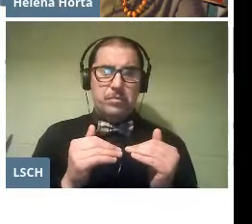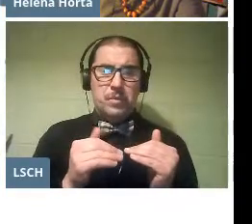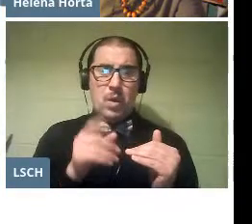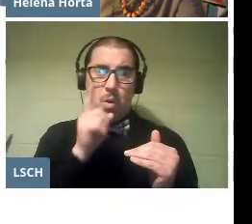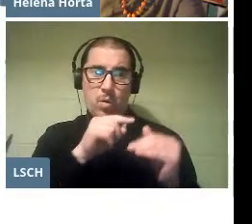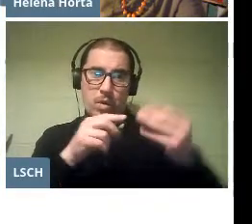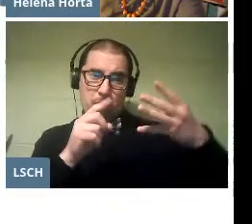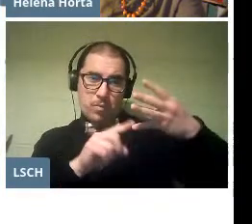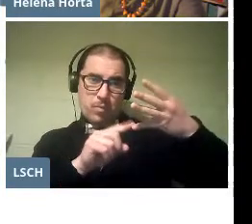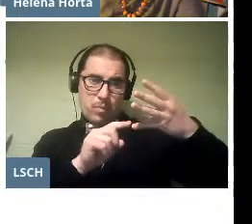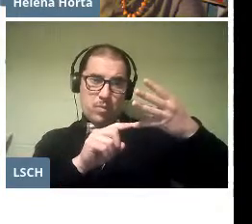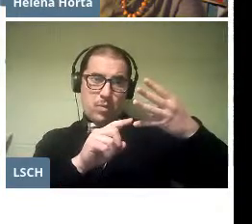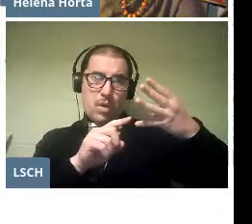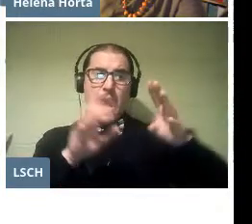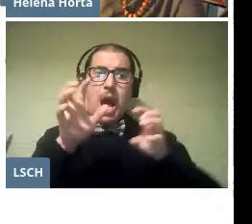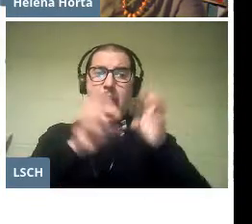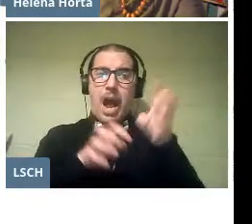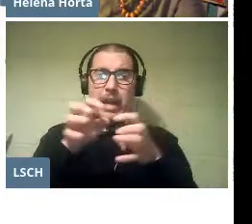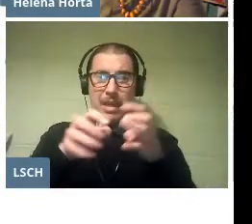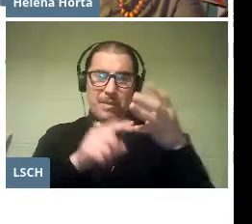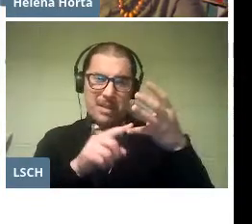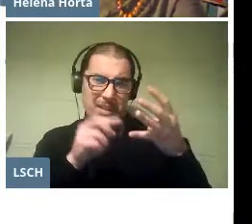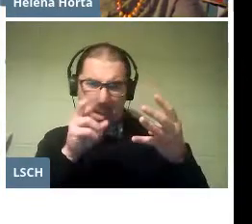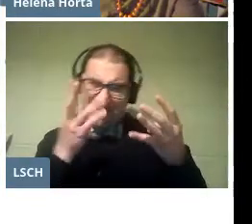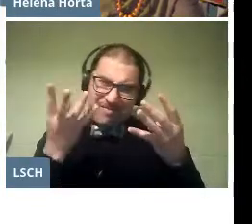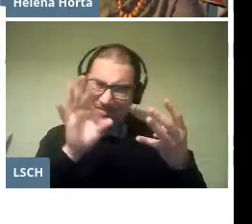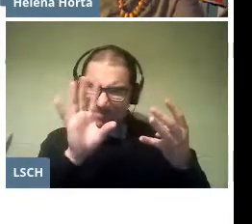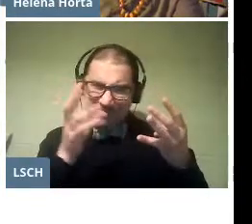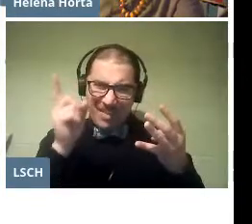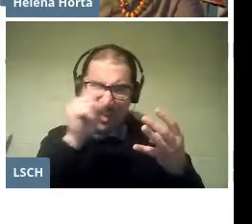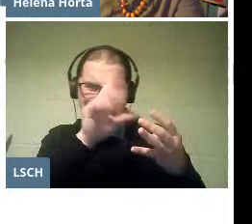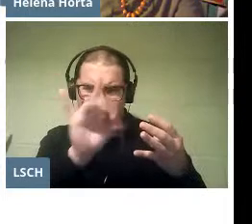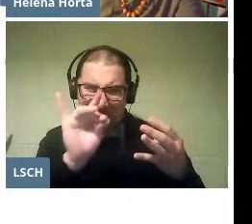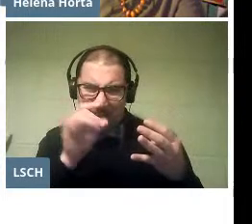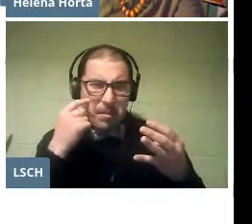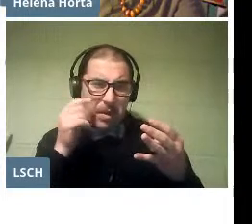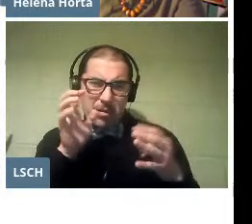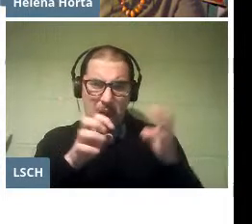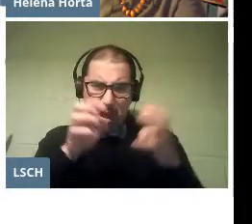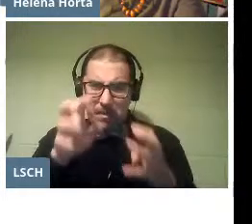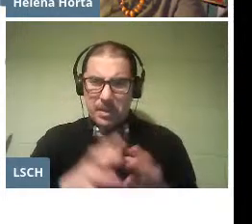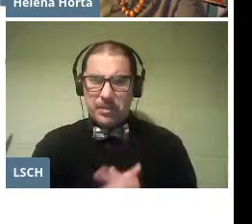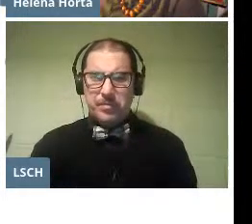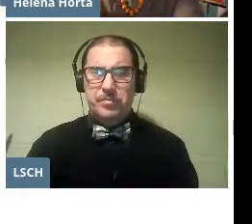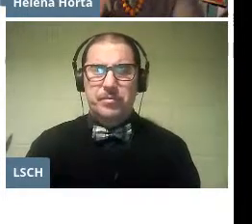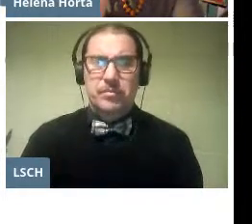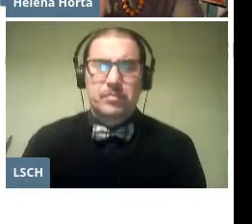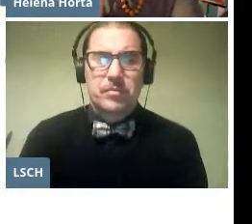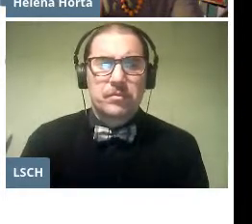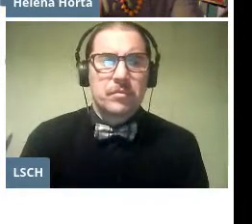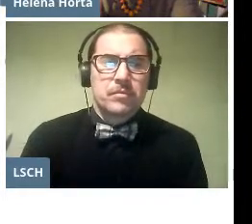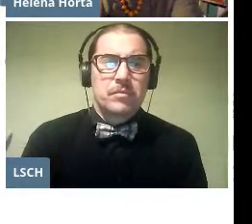un zoomorfo de difícil identificación.